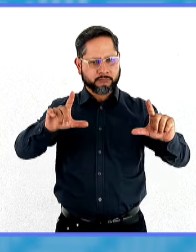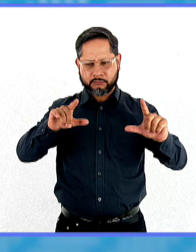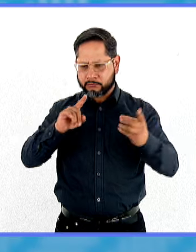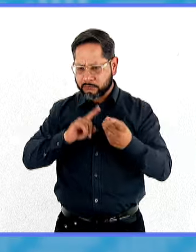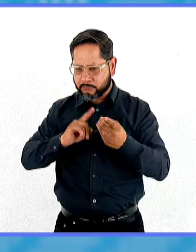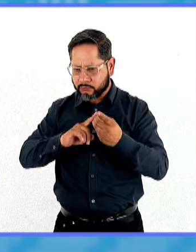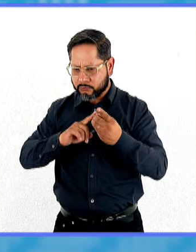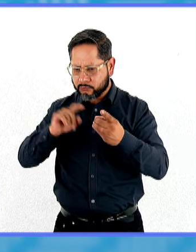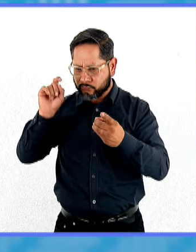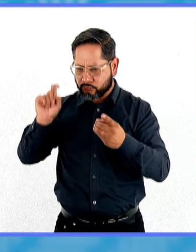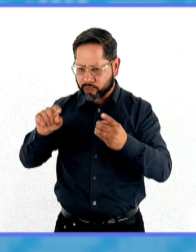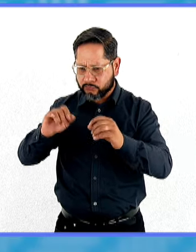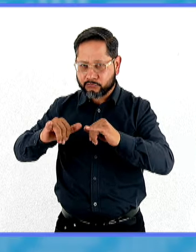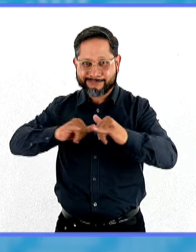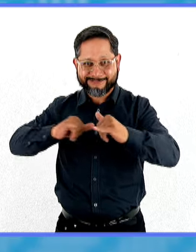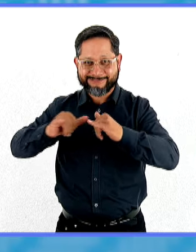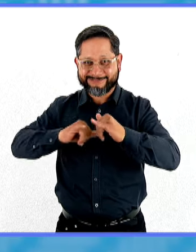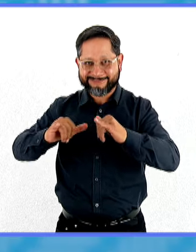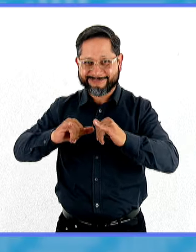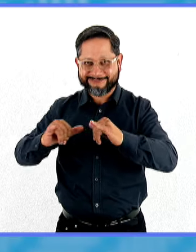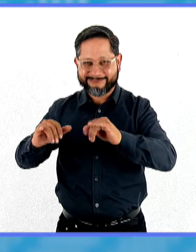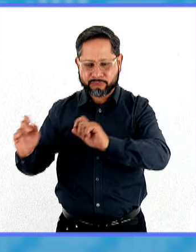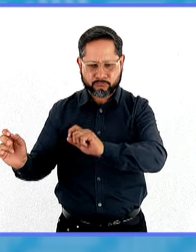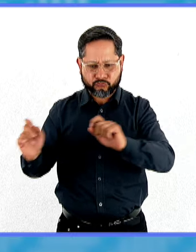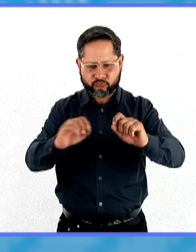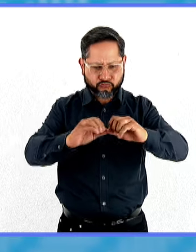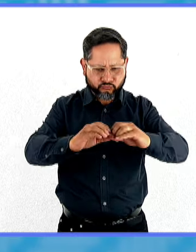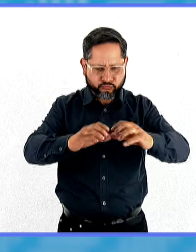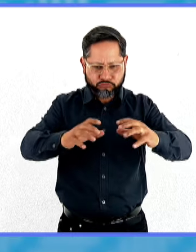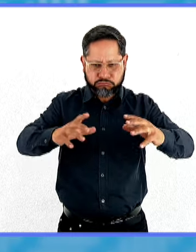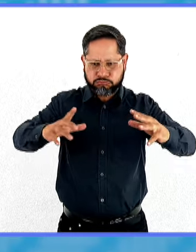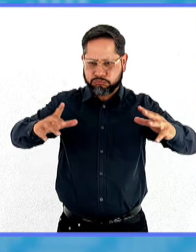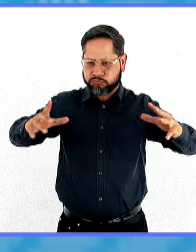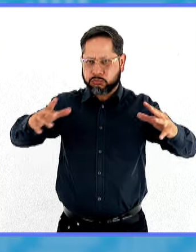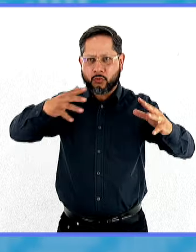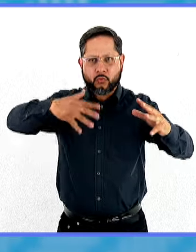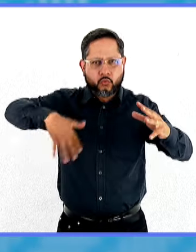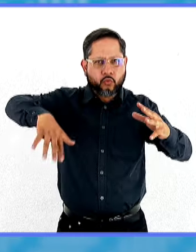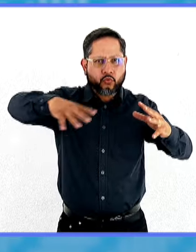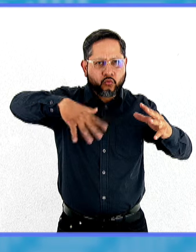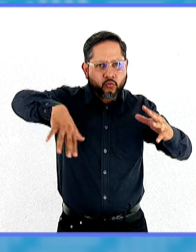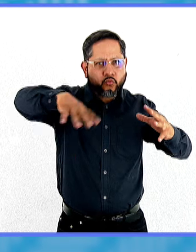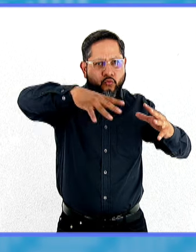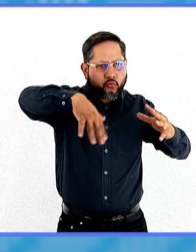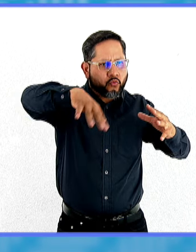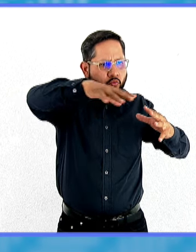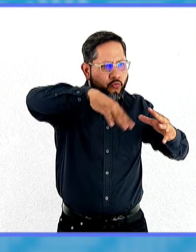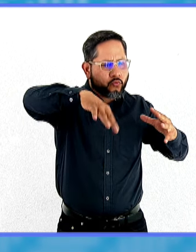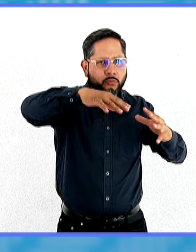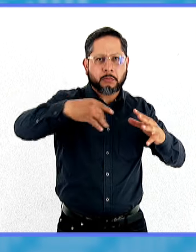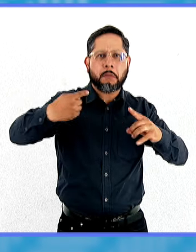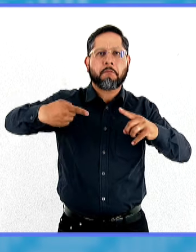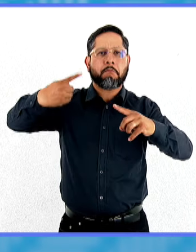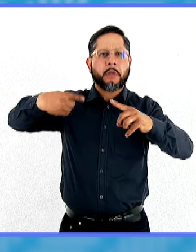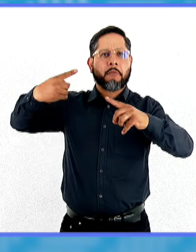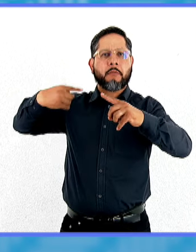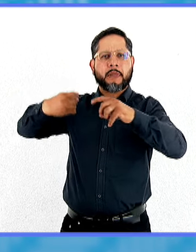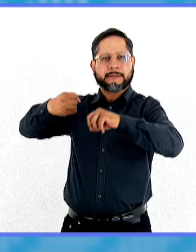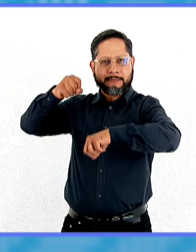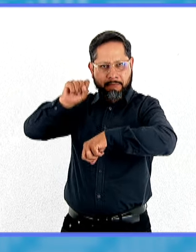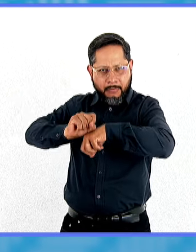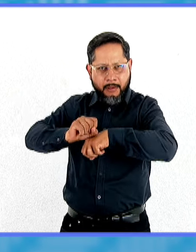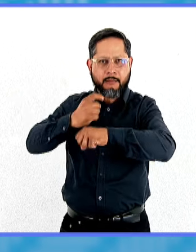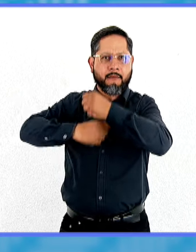de esa de ese mapa que se presenta pero también hacer búsquedas históricas de algunas otras semanas anteriores años